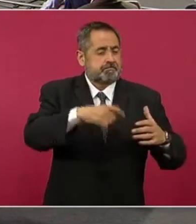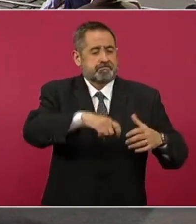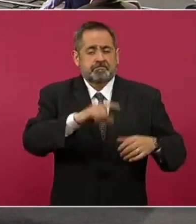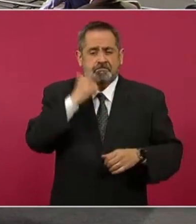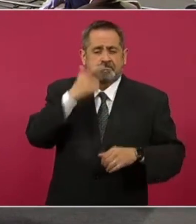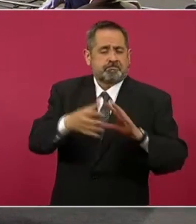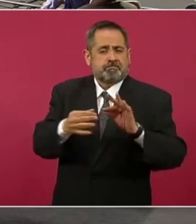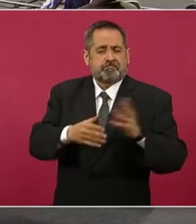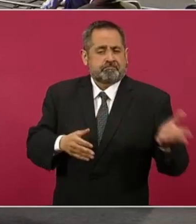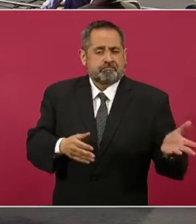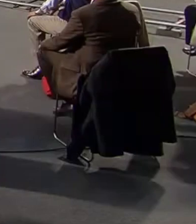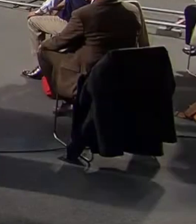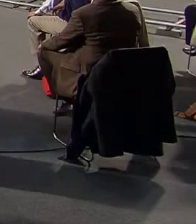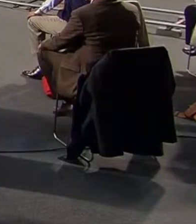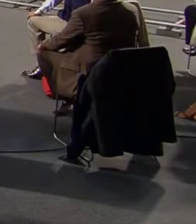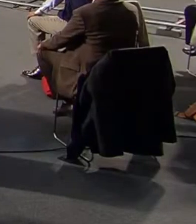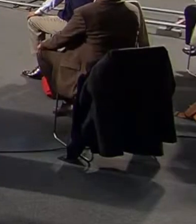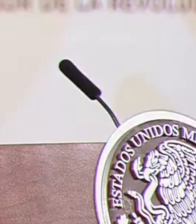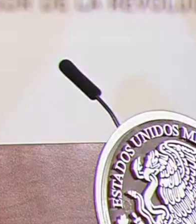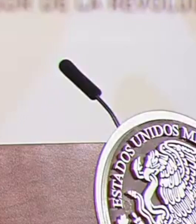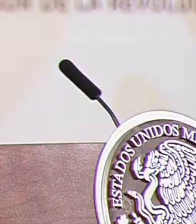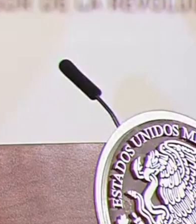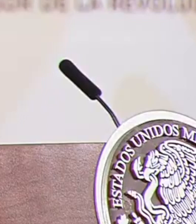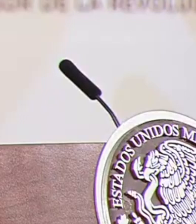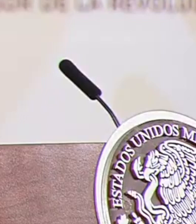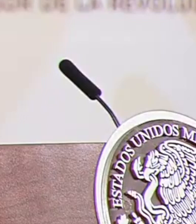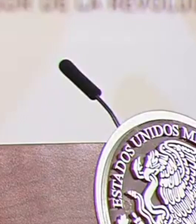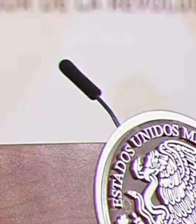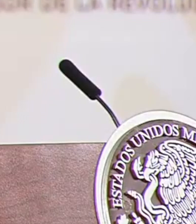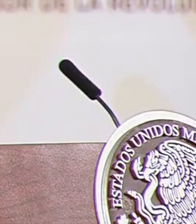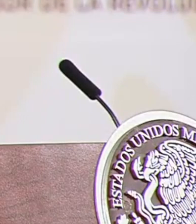potentados, pues por eso siempre en la cárcel.